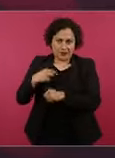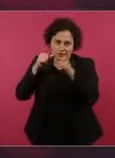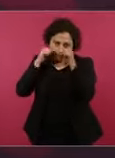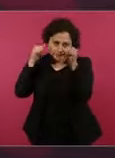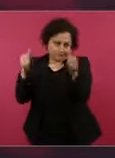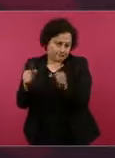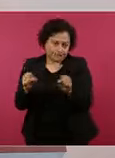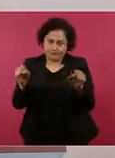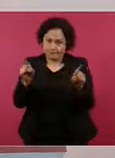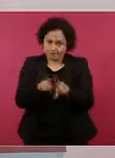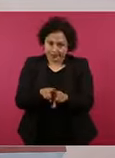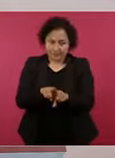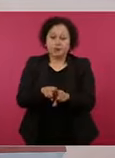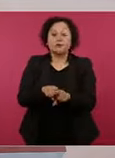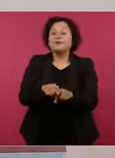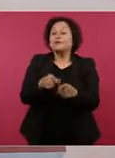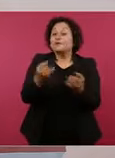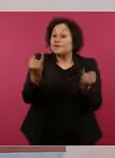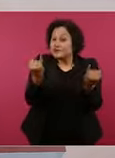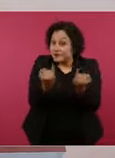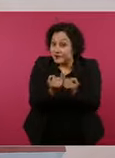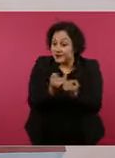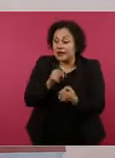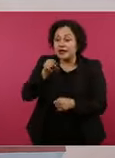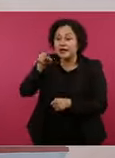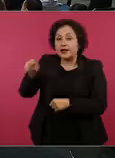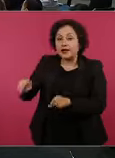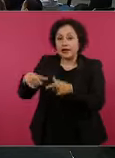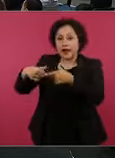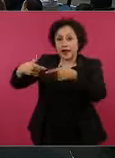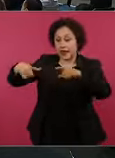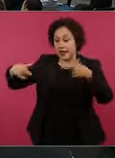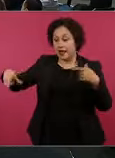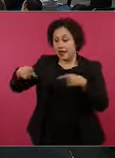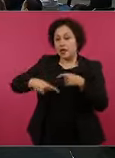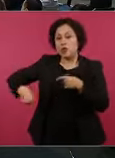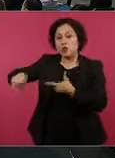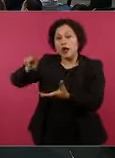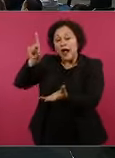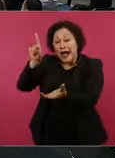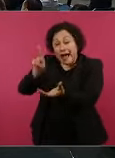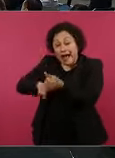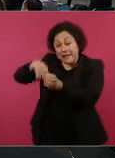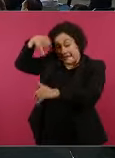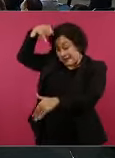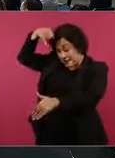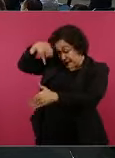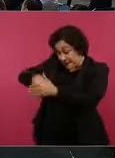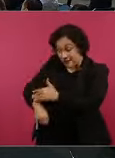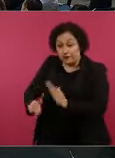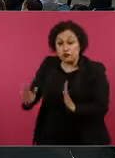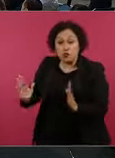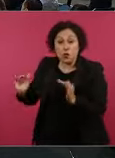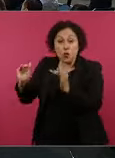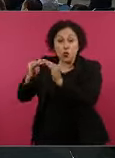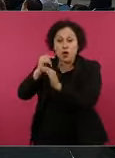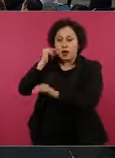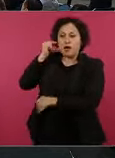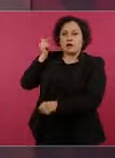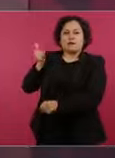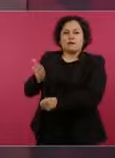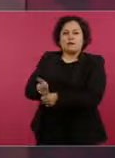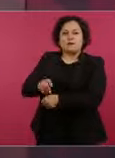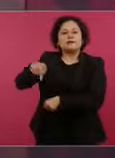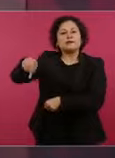una cueva muy grande en la laguna, con una profundidad como